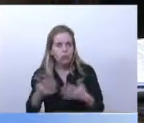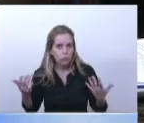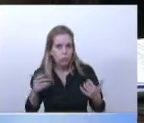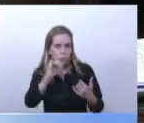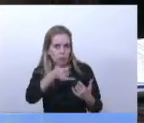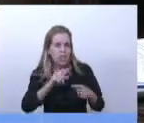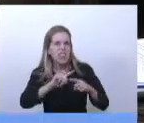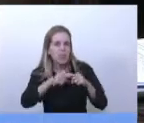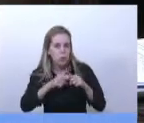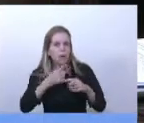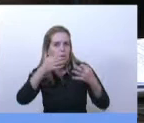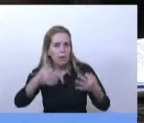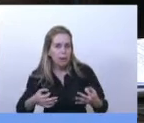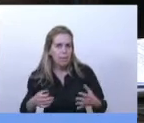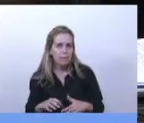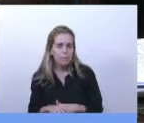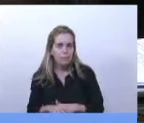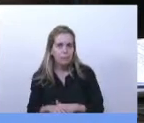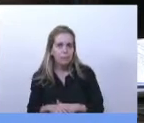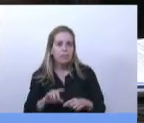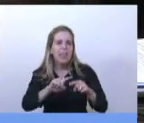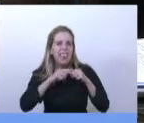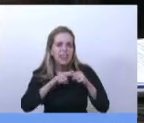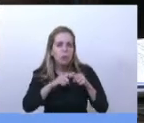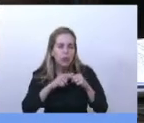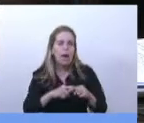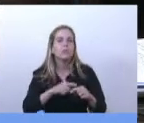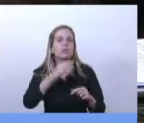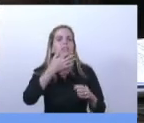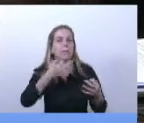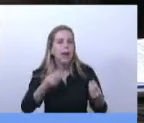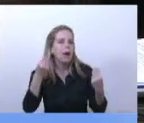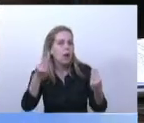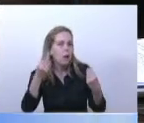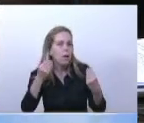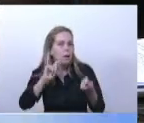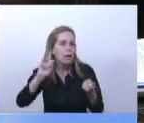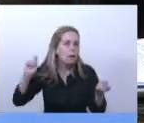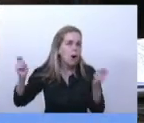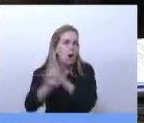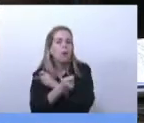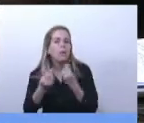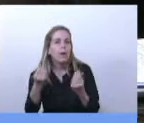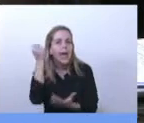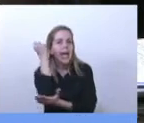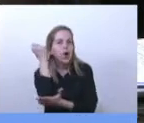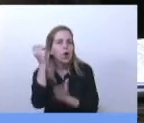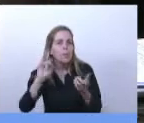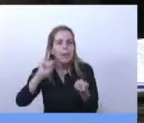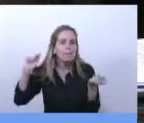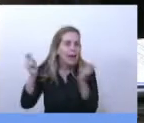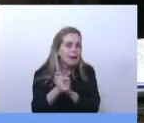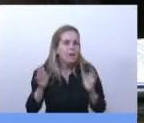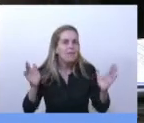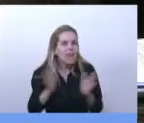en serio discutamos en serio cómo vamos a transición ar a una economía baja en carbono